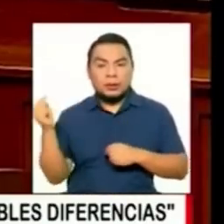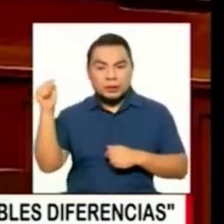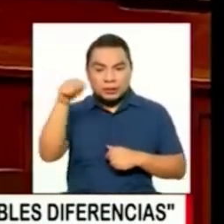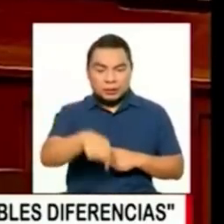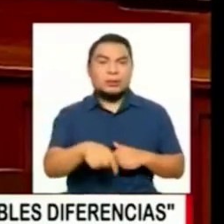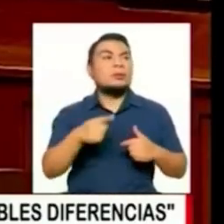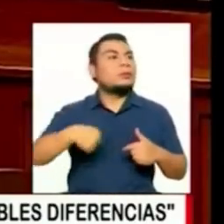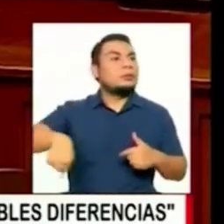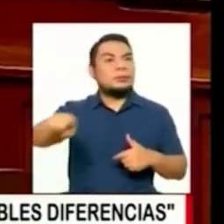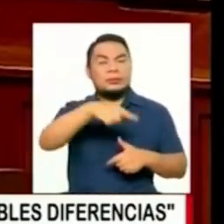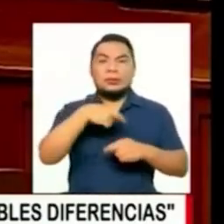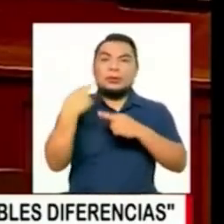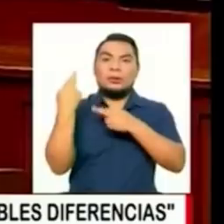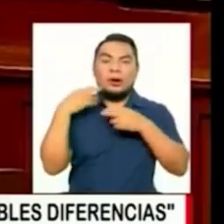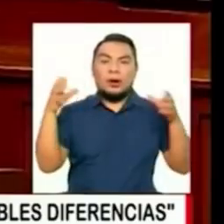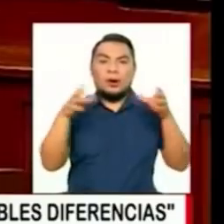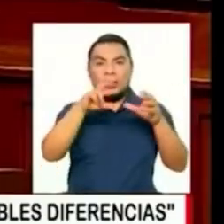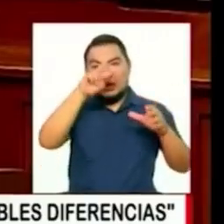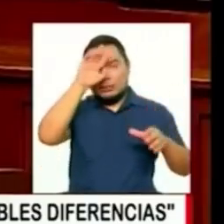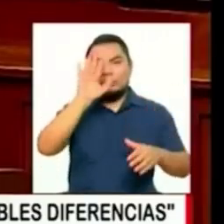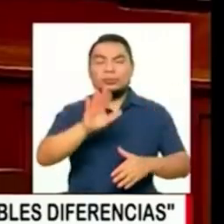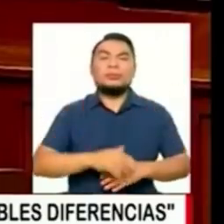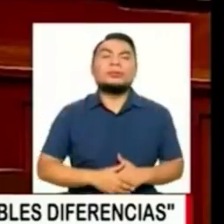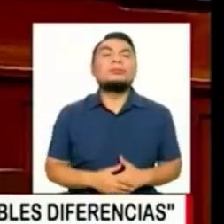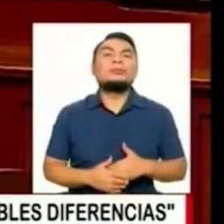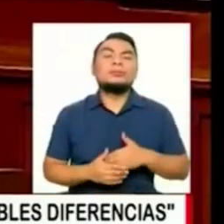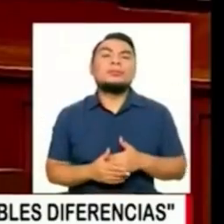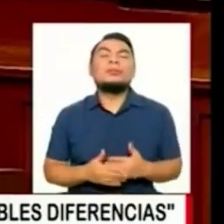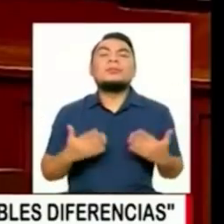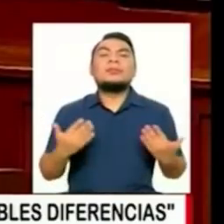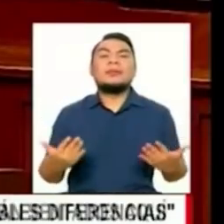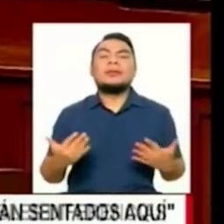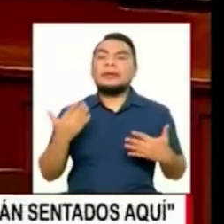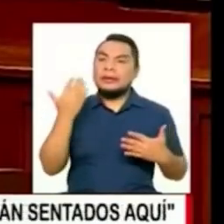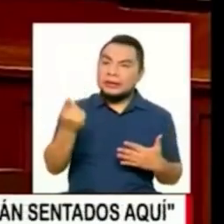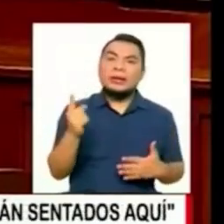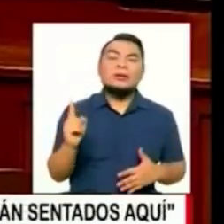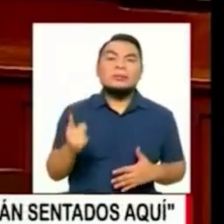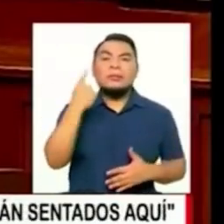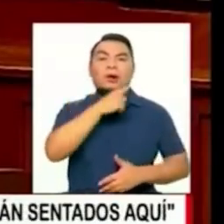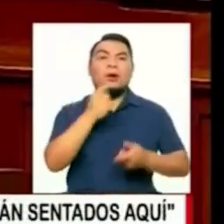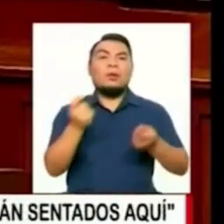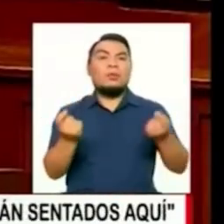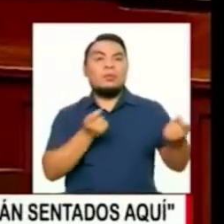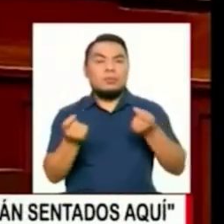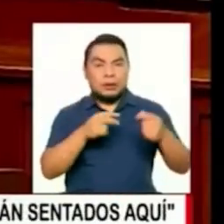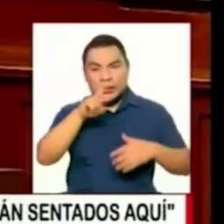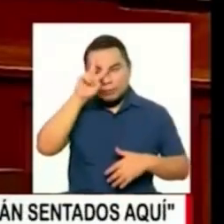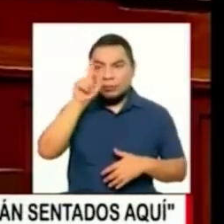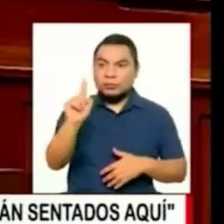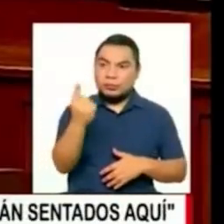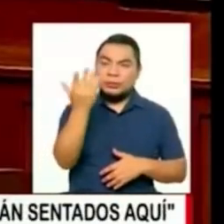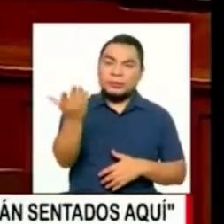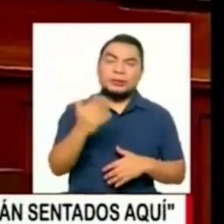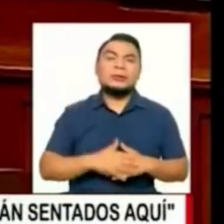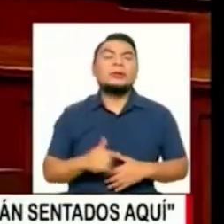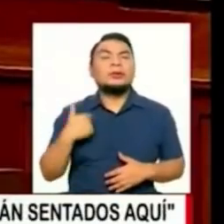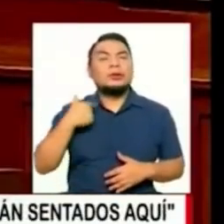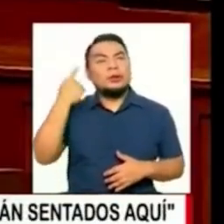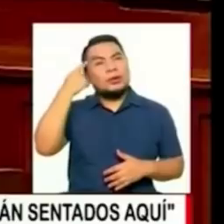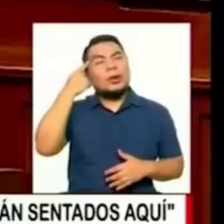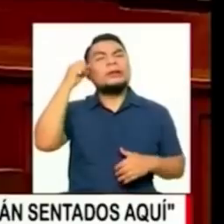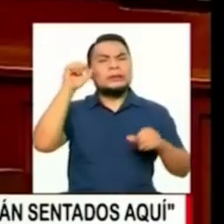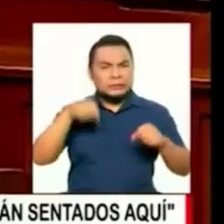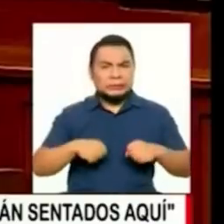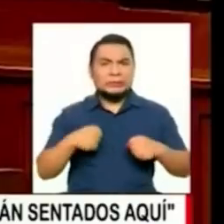acude ante la representación nacional, ante el primer poder del Estado, convencido